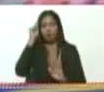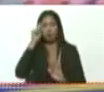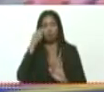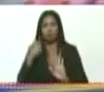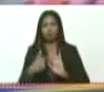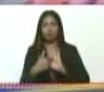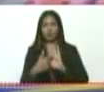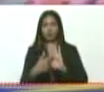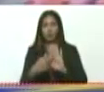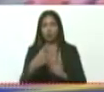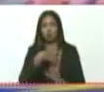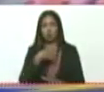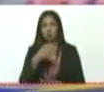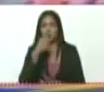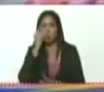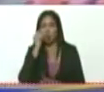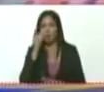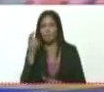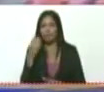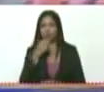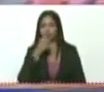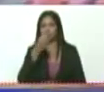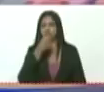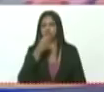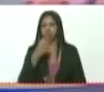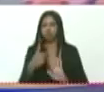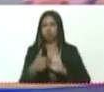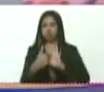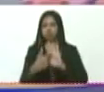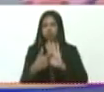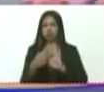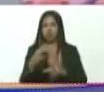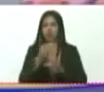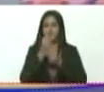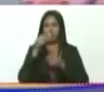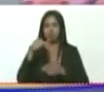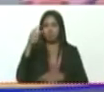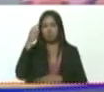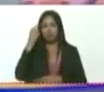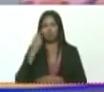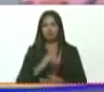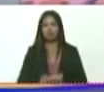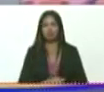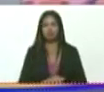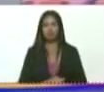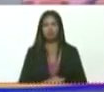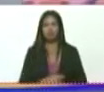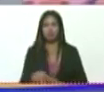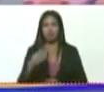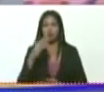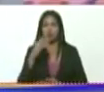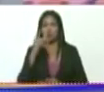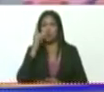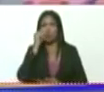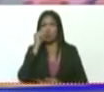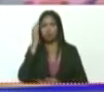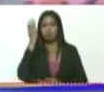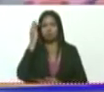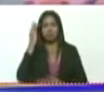teniente, sobrino de este señor general retirado, capturado el día de hoy. Este muchacho estaba enterado de